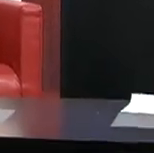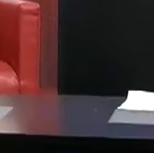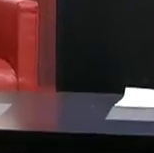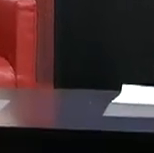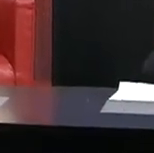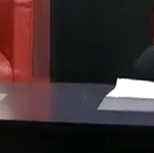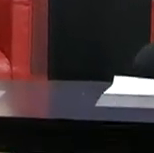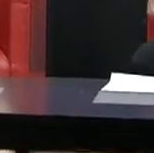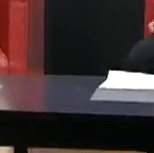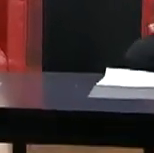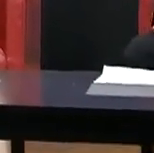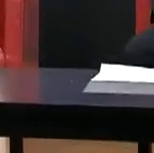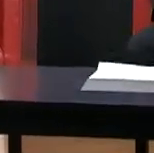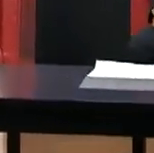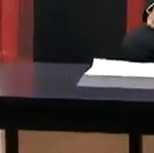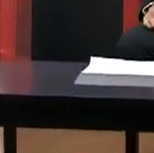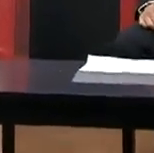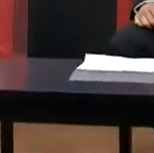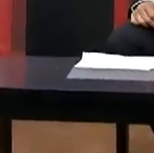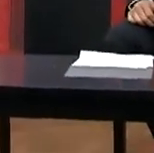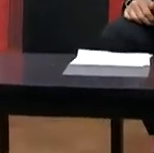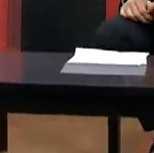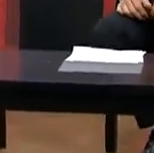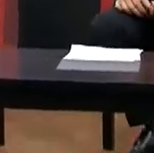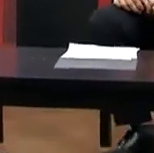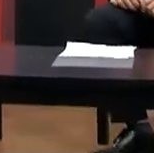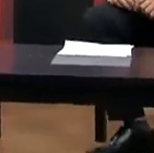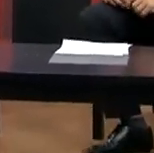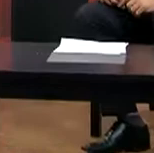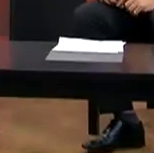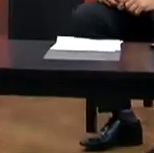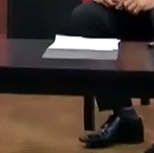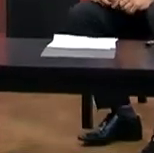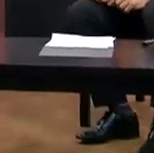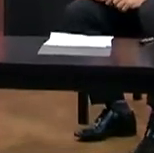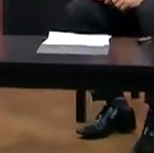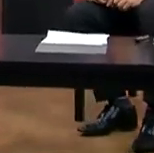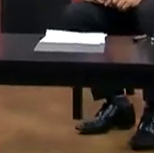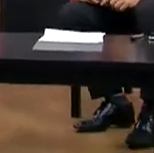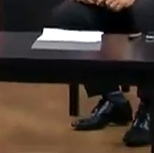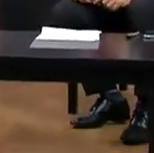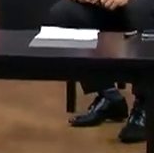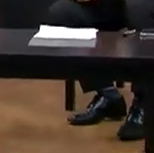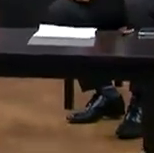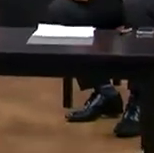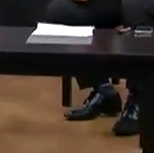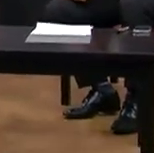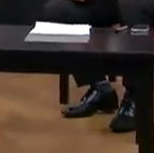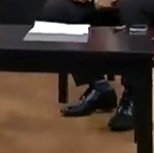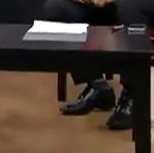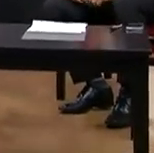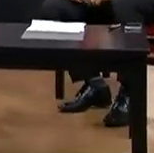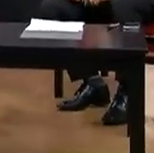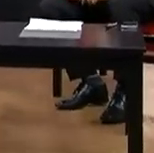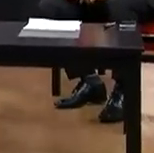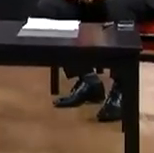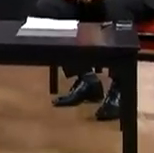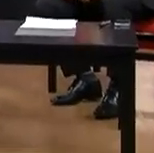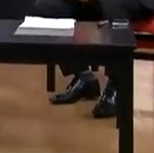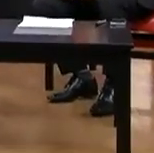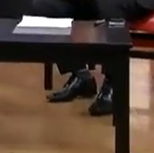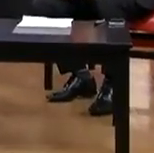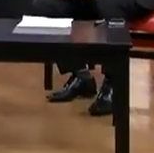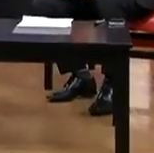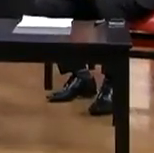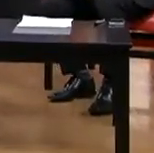con quien vamos a hablar precisamente de la licenciatura en psicología. Muchas gracias por estar aquí. Muchas gracias, Pati. Buenos días, Tomás. Un placer saludarlo. Y para que nos